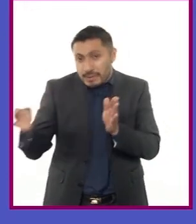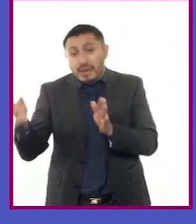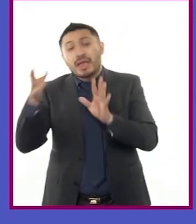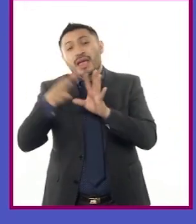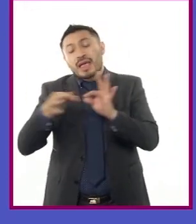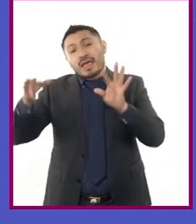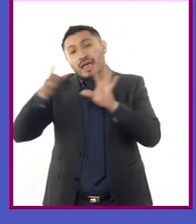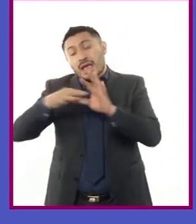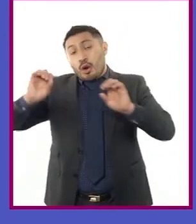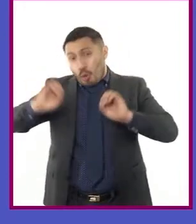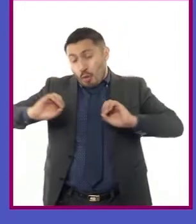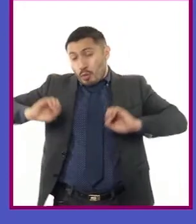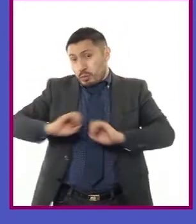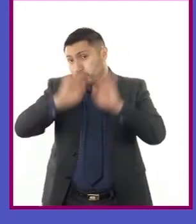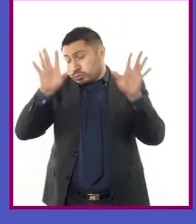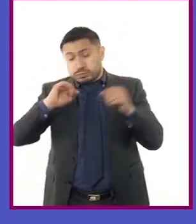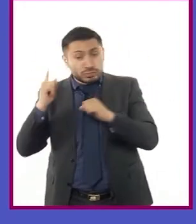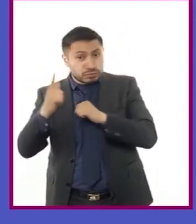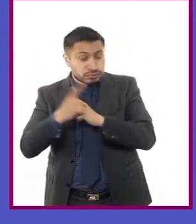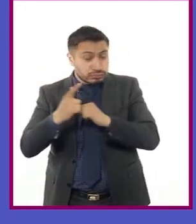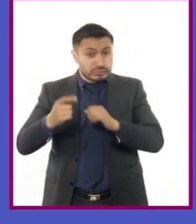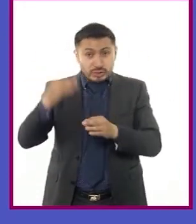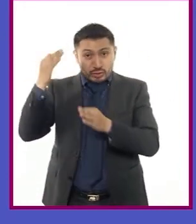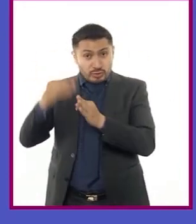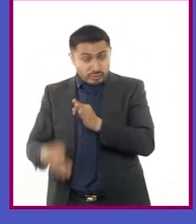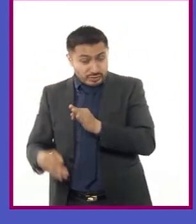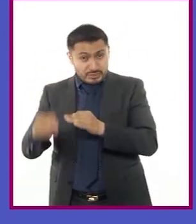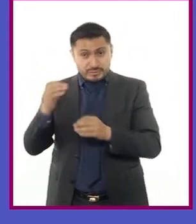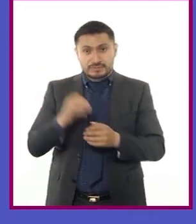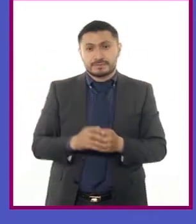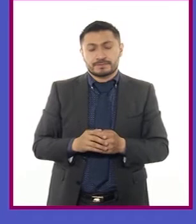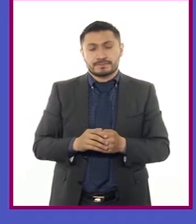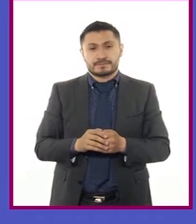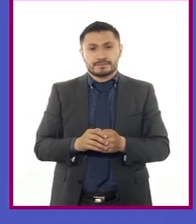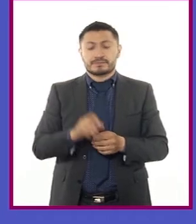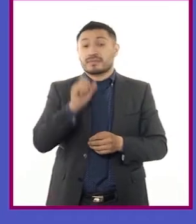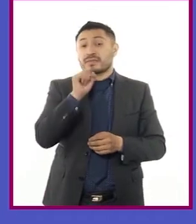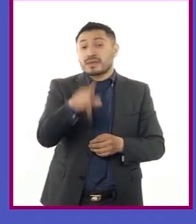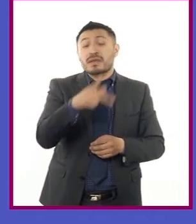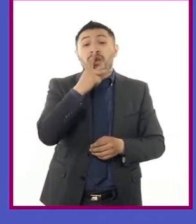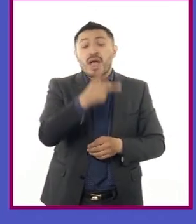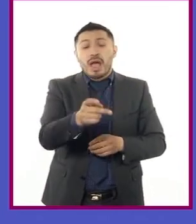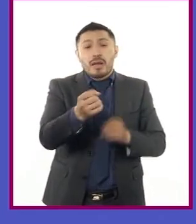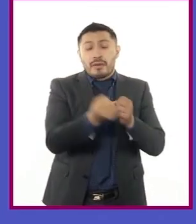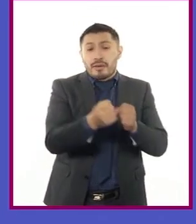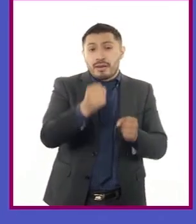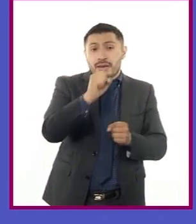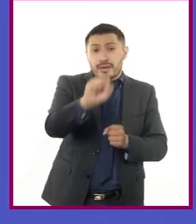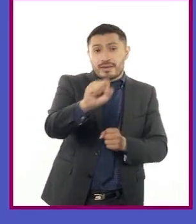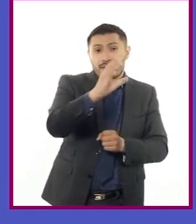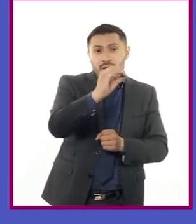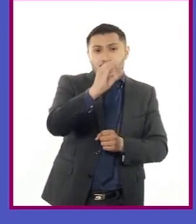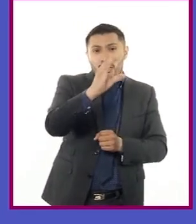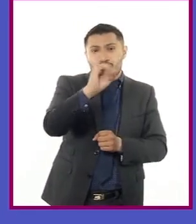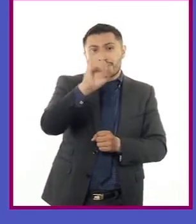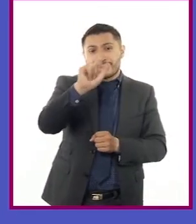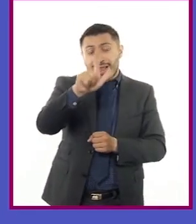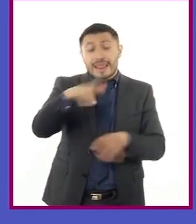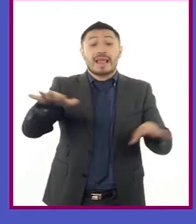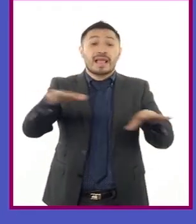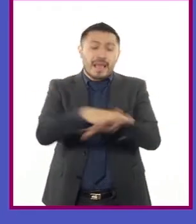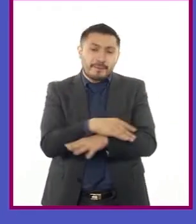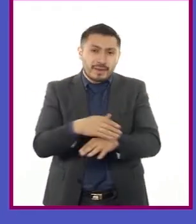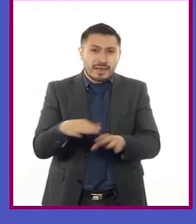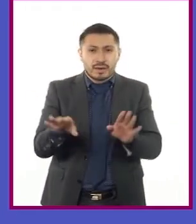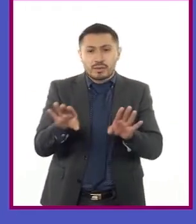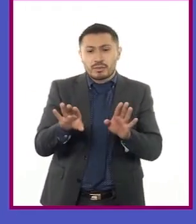explicación o aclaración para finalizar. Para evitar la repetición de la palabra social, podemos cambiarla por